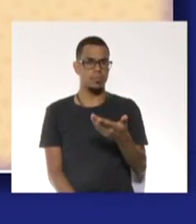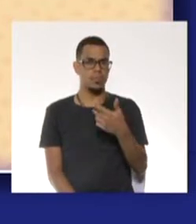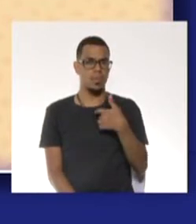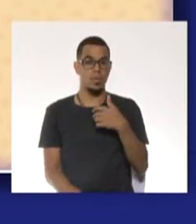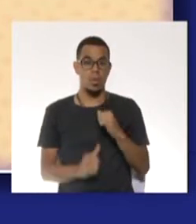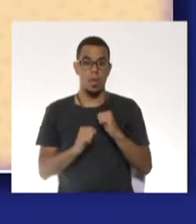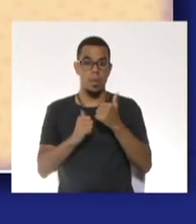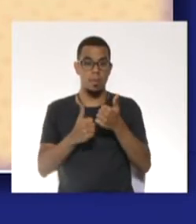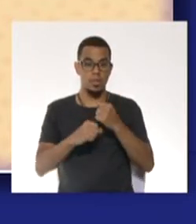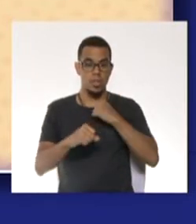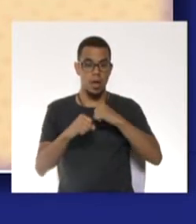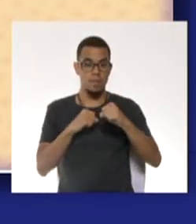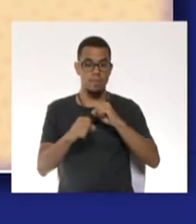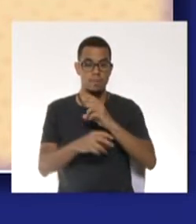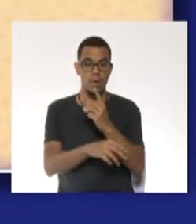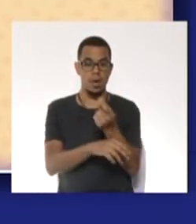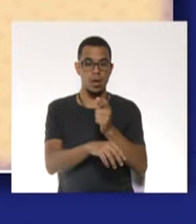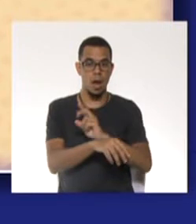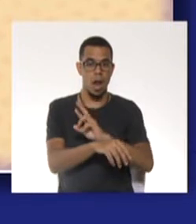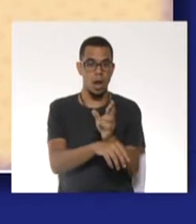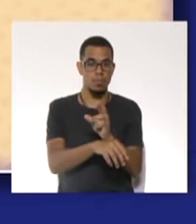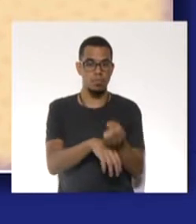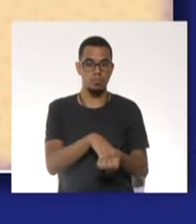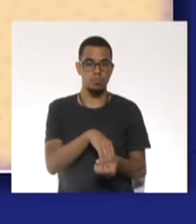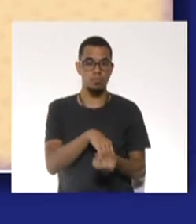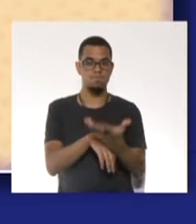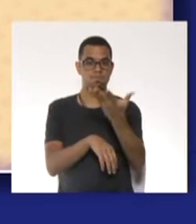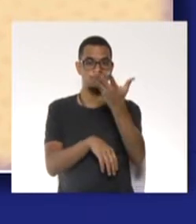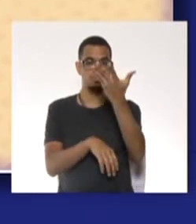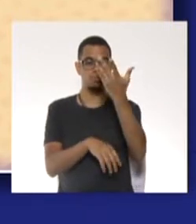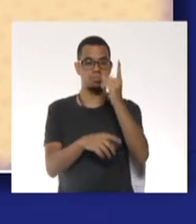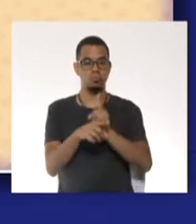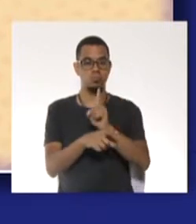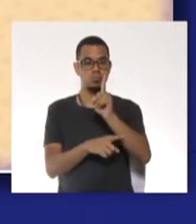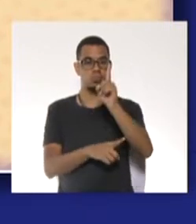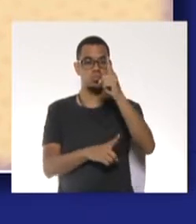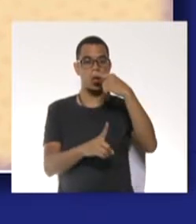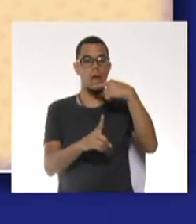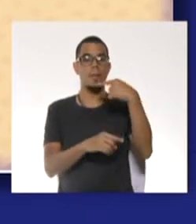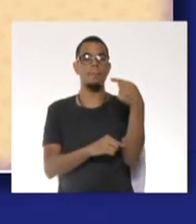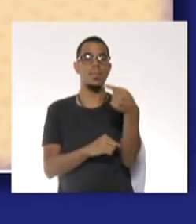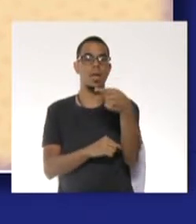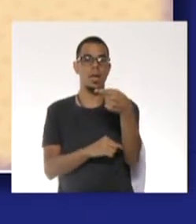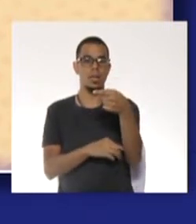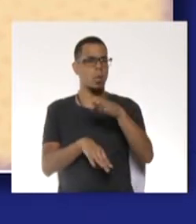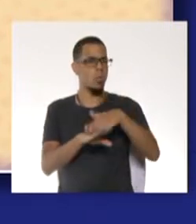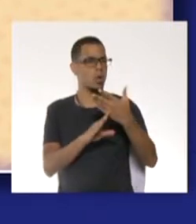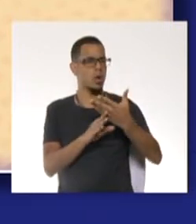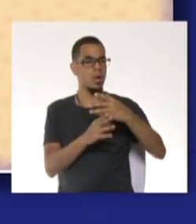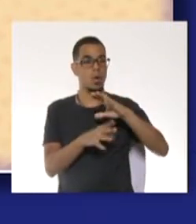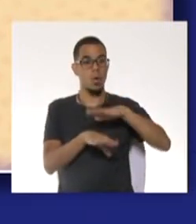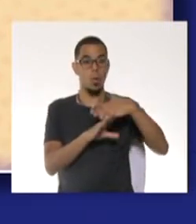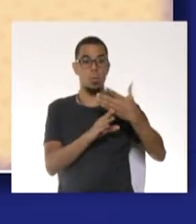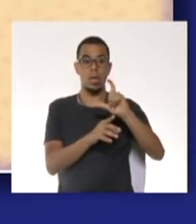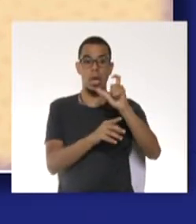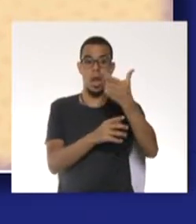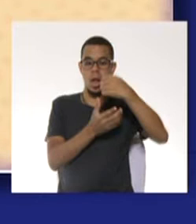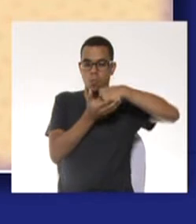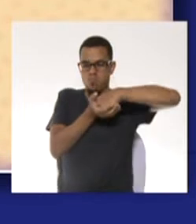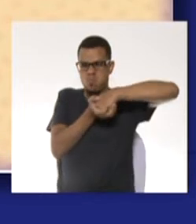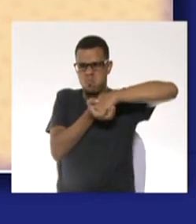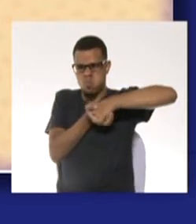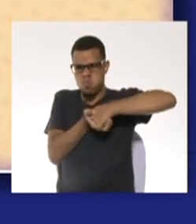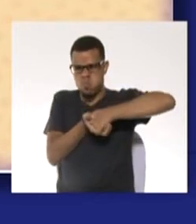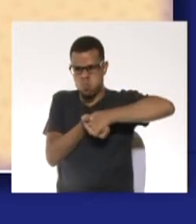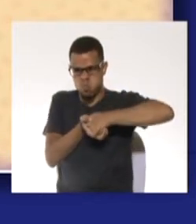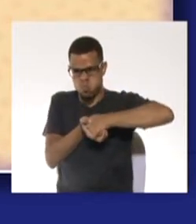objeto, la aceleración es negativa porque va en contra de la fuerza de la gravedad. Cuando llega al tope de su